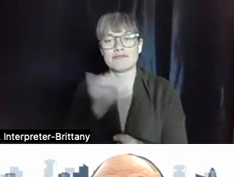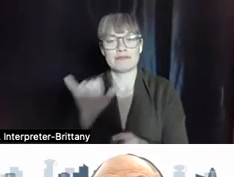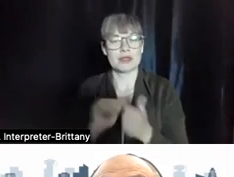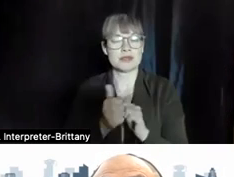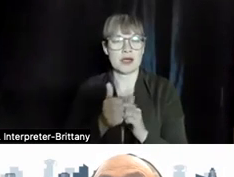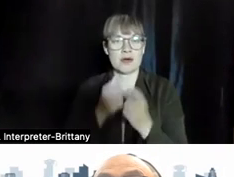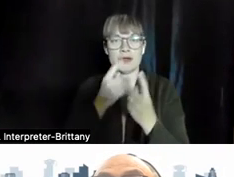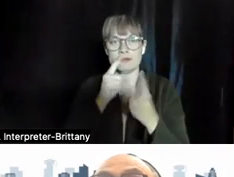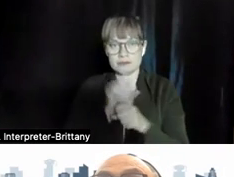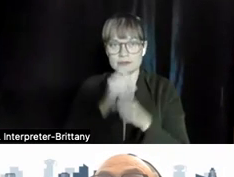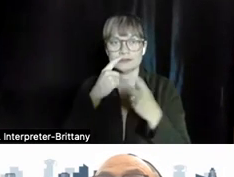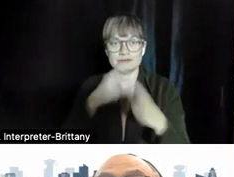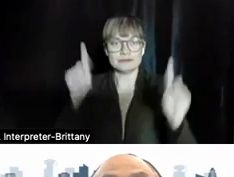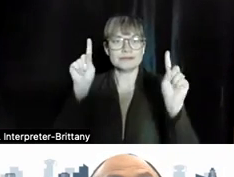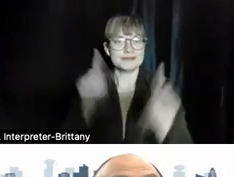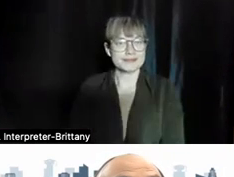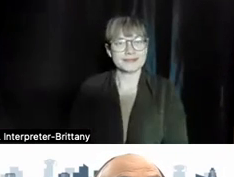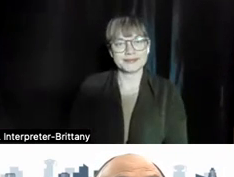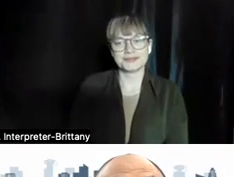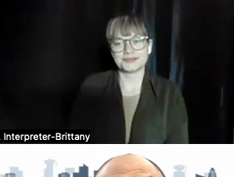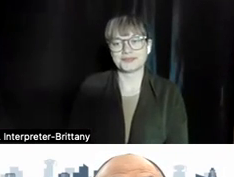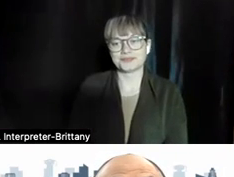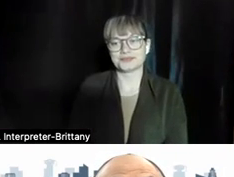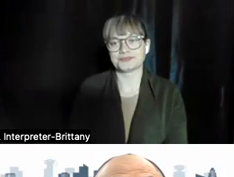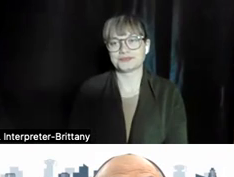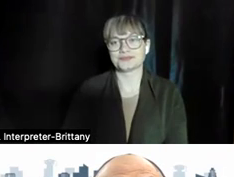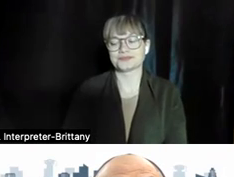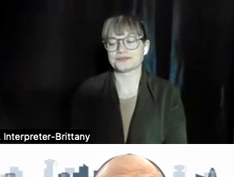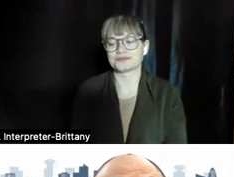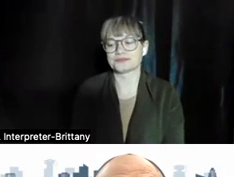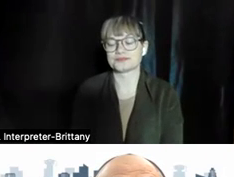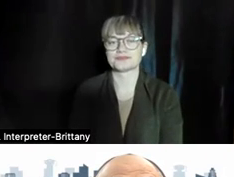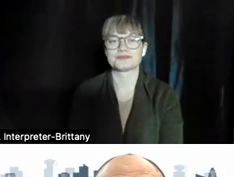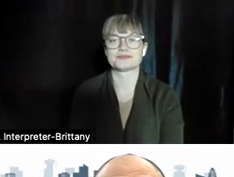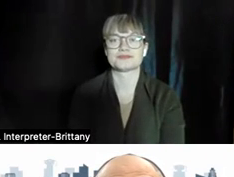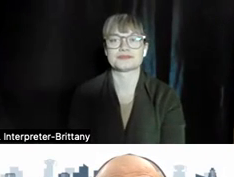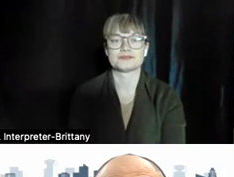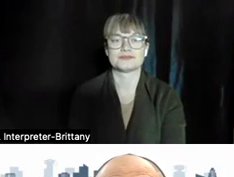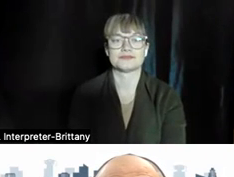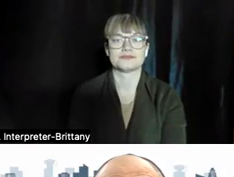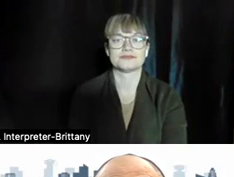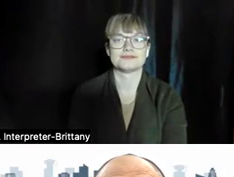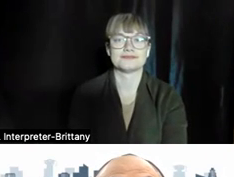sino que también en el hogar. Y así es como trabajará de manera más efectiva.